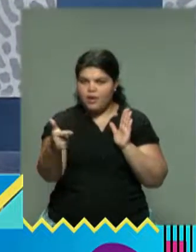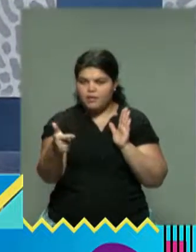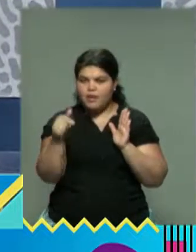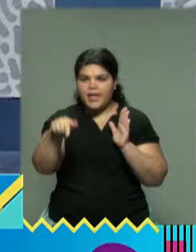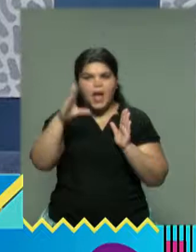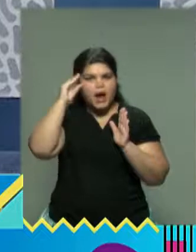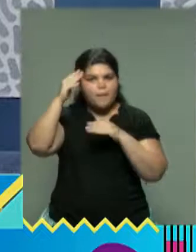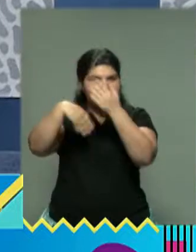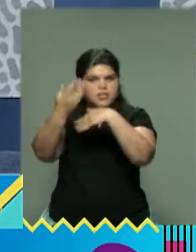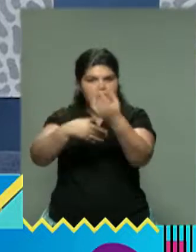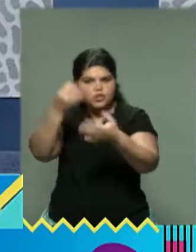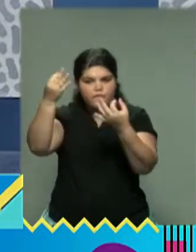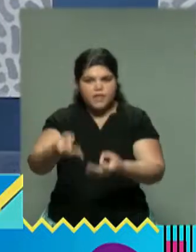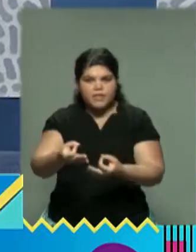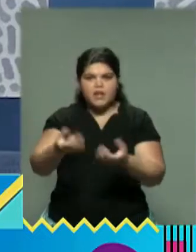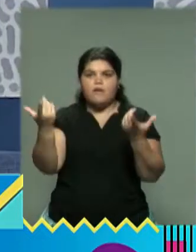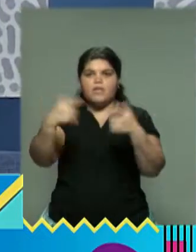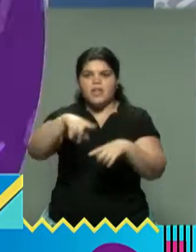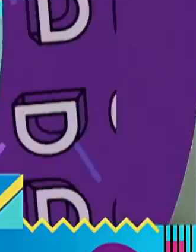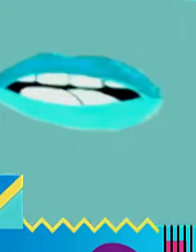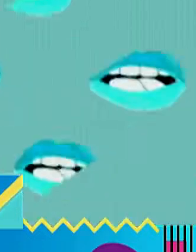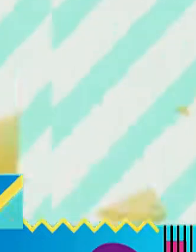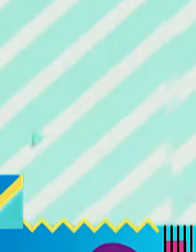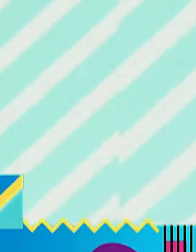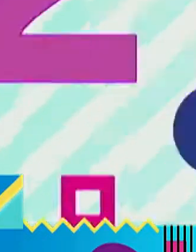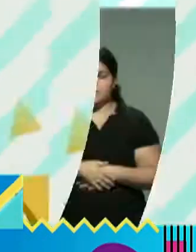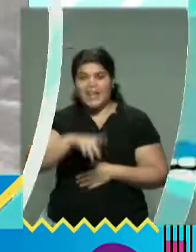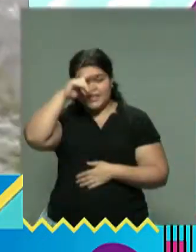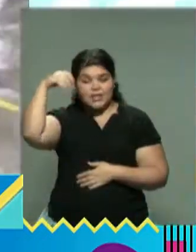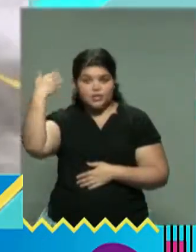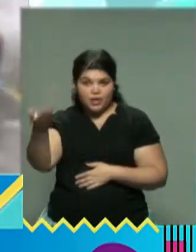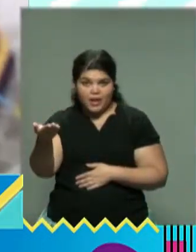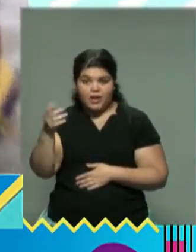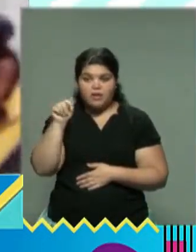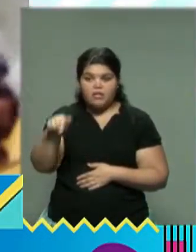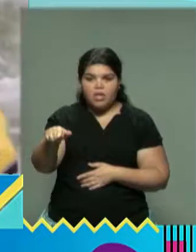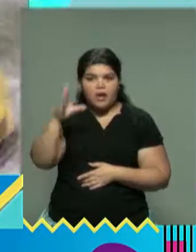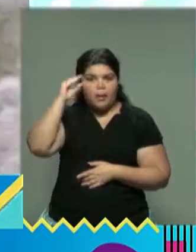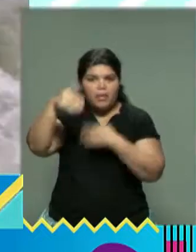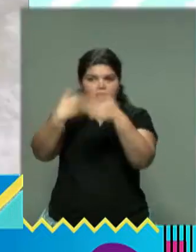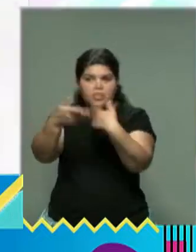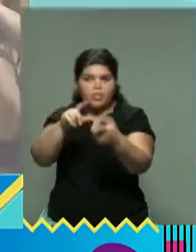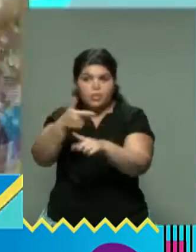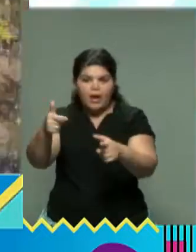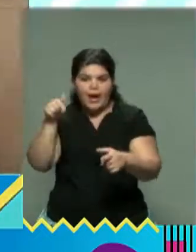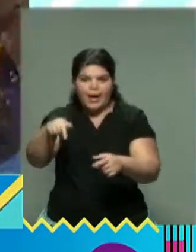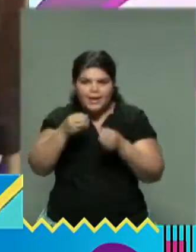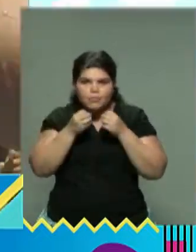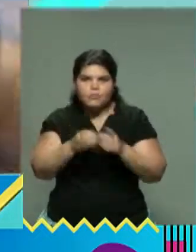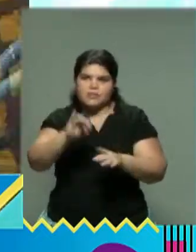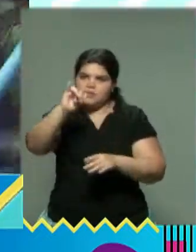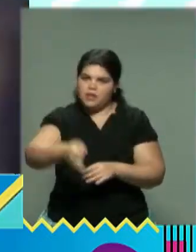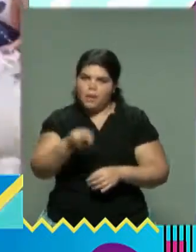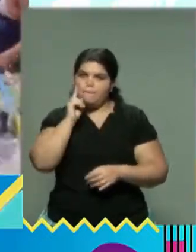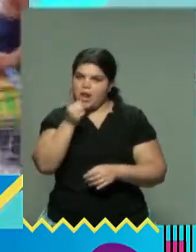capacitaciones necesarias de la Federación Internacional, y entonces ahí empiezan los verdaderos riesgos de practicar